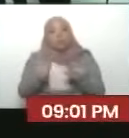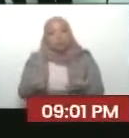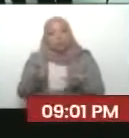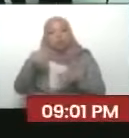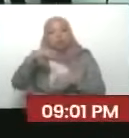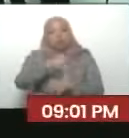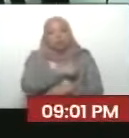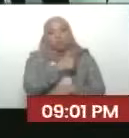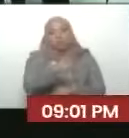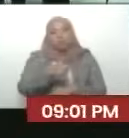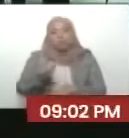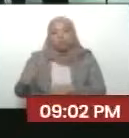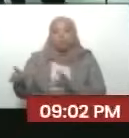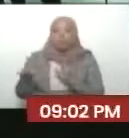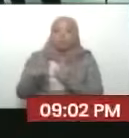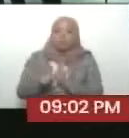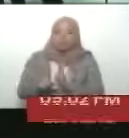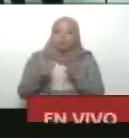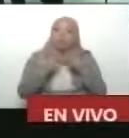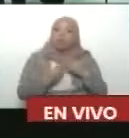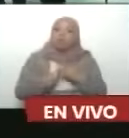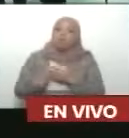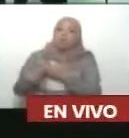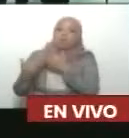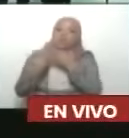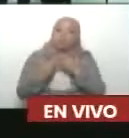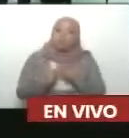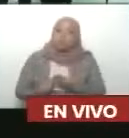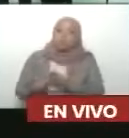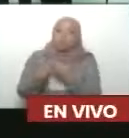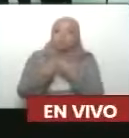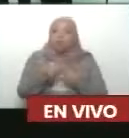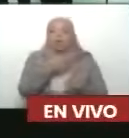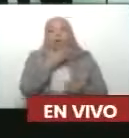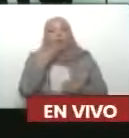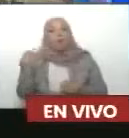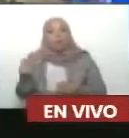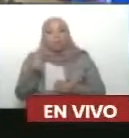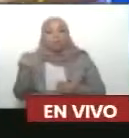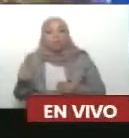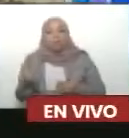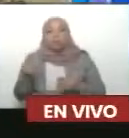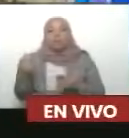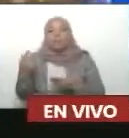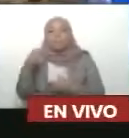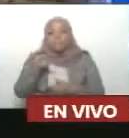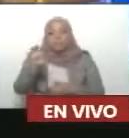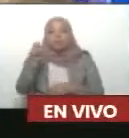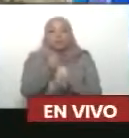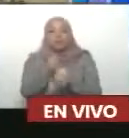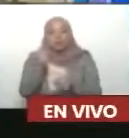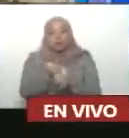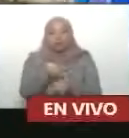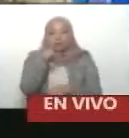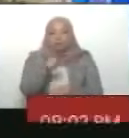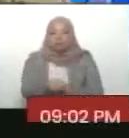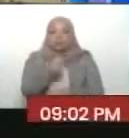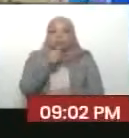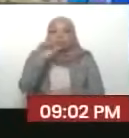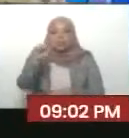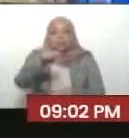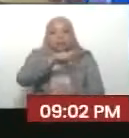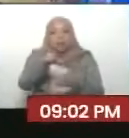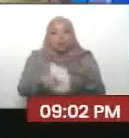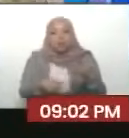en cada uno de nuestros liceos. Los estudiantes liceístas, los jóvenes, el semillero de la patria también va a decir 5 veces